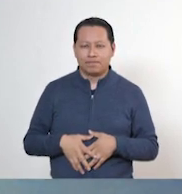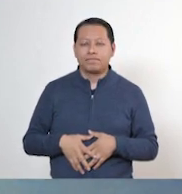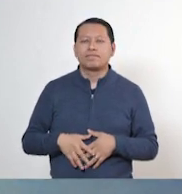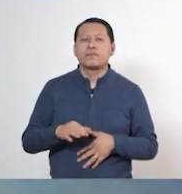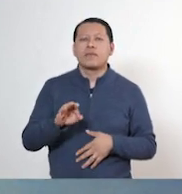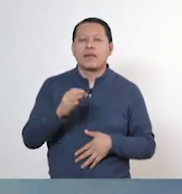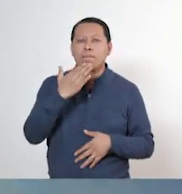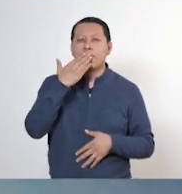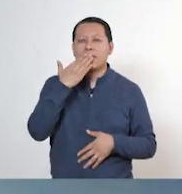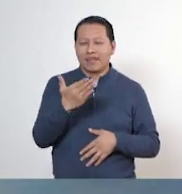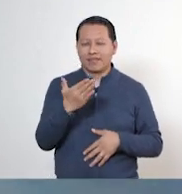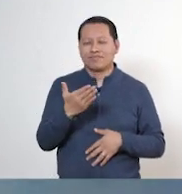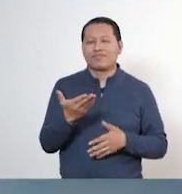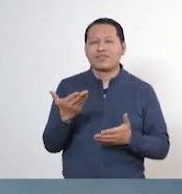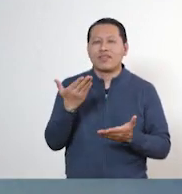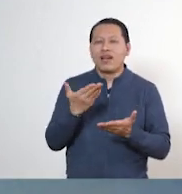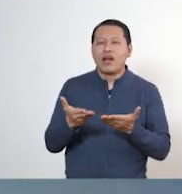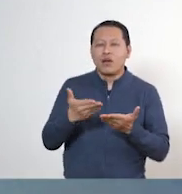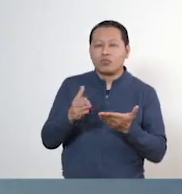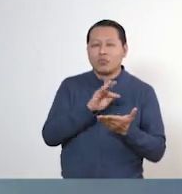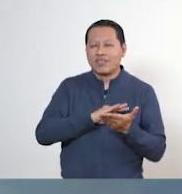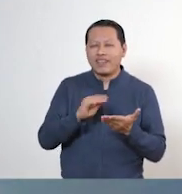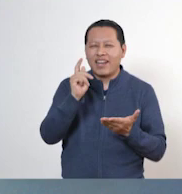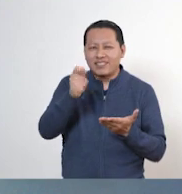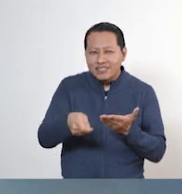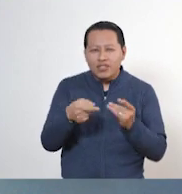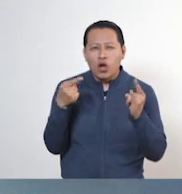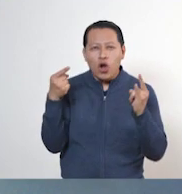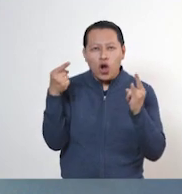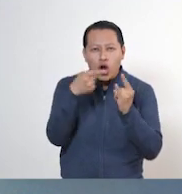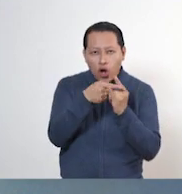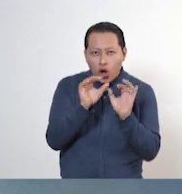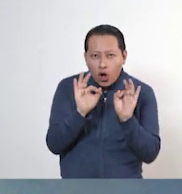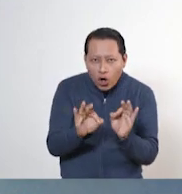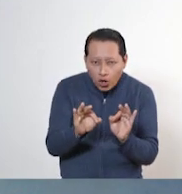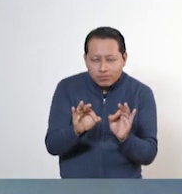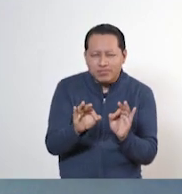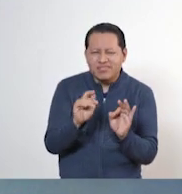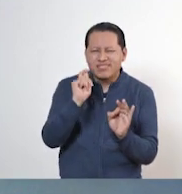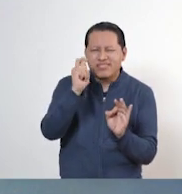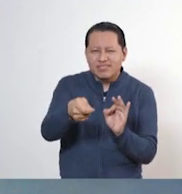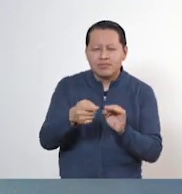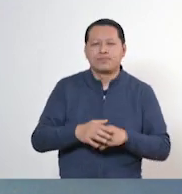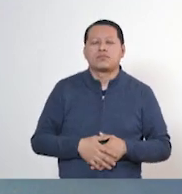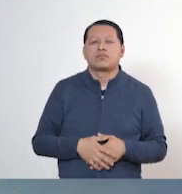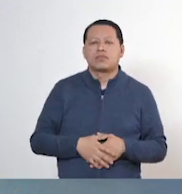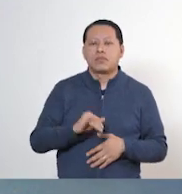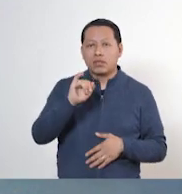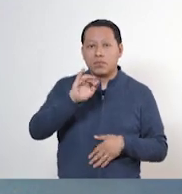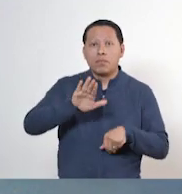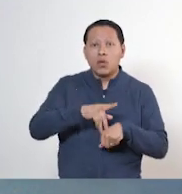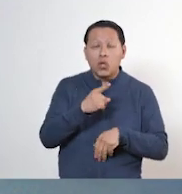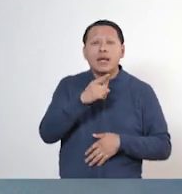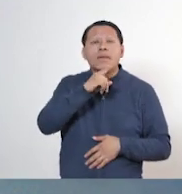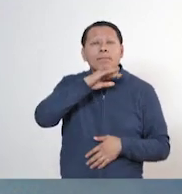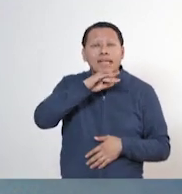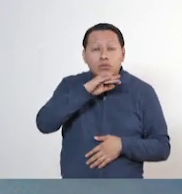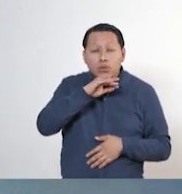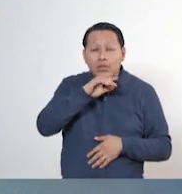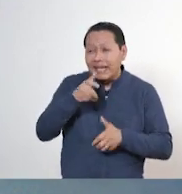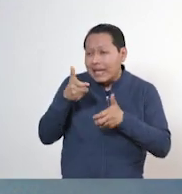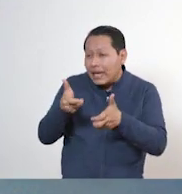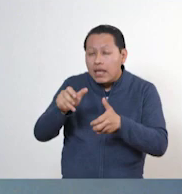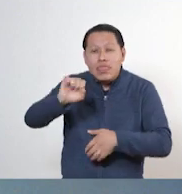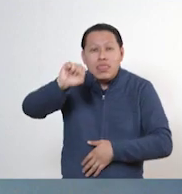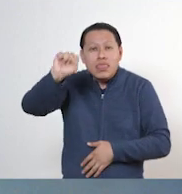Muy bien. ¿Y ahora por qué metiste gol con esa decisión? Porque si tiro la basura en la